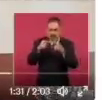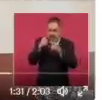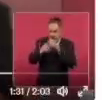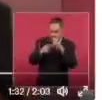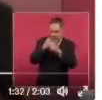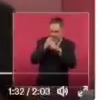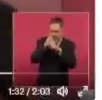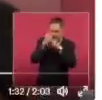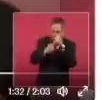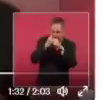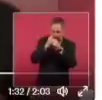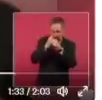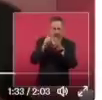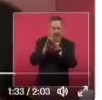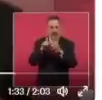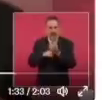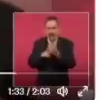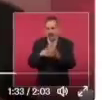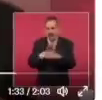año se vaya